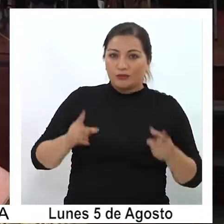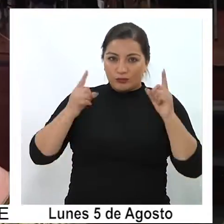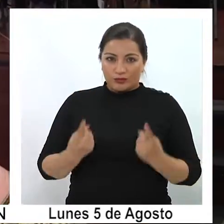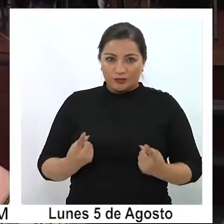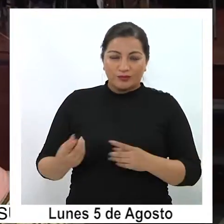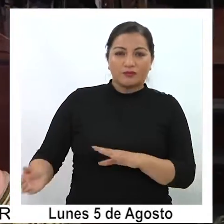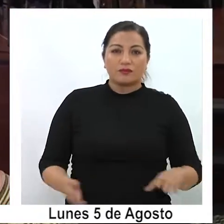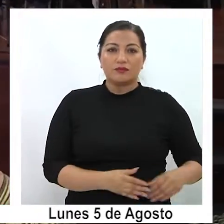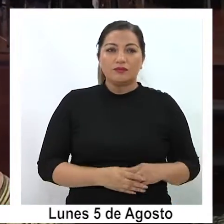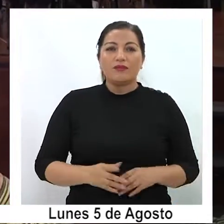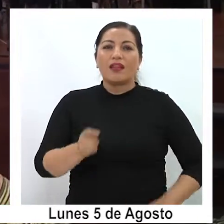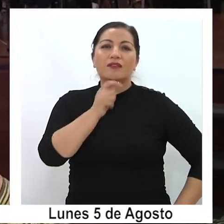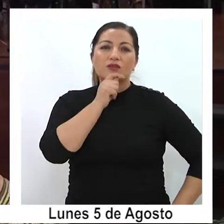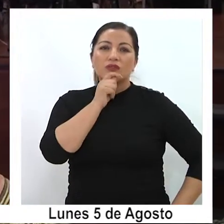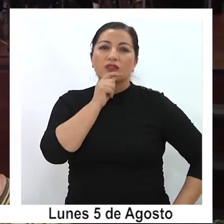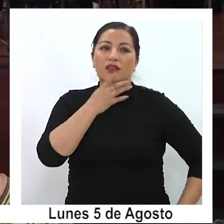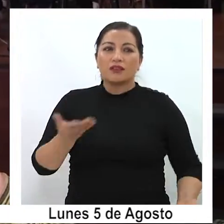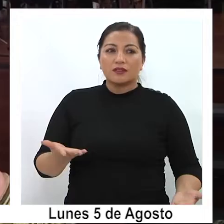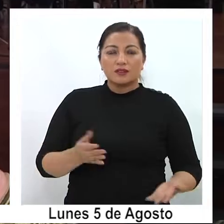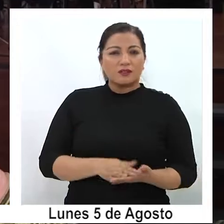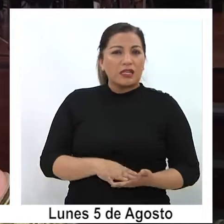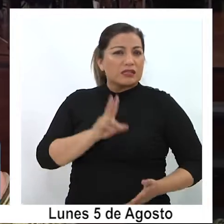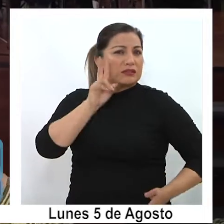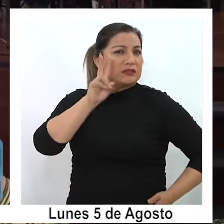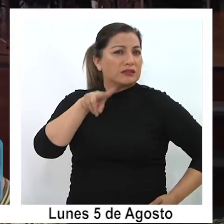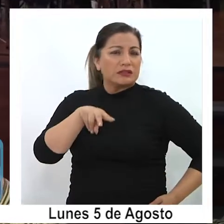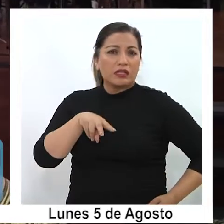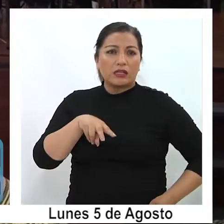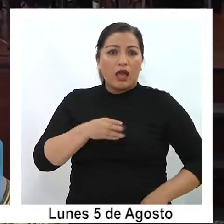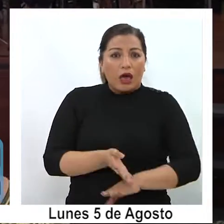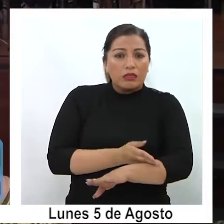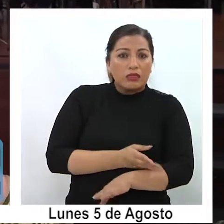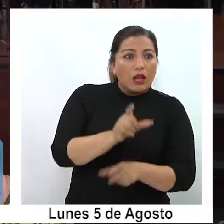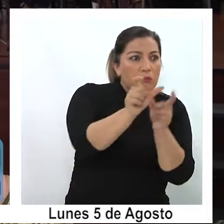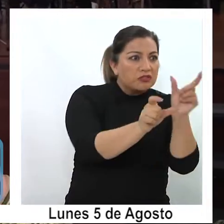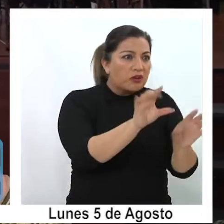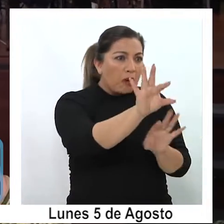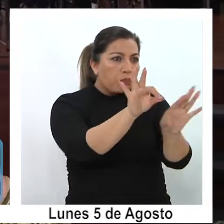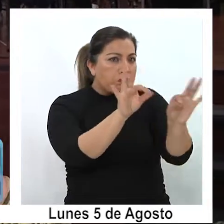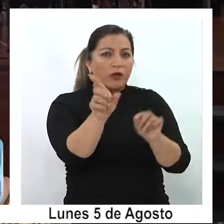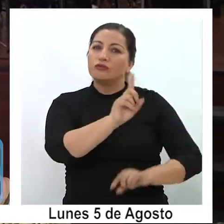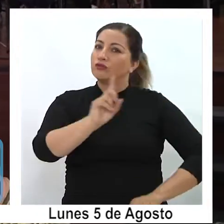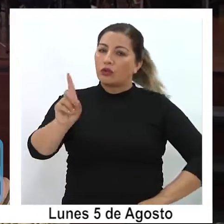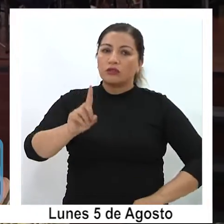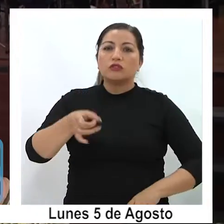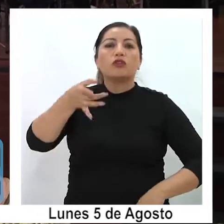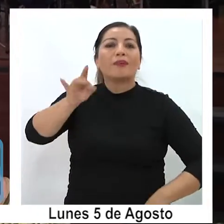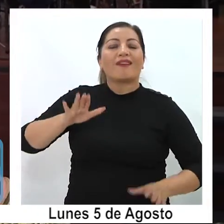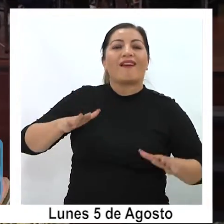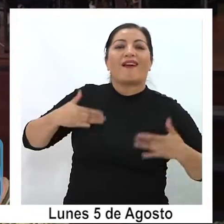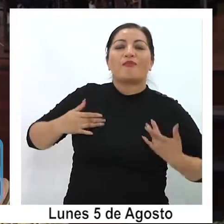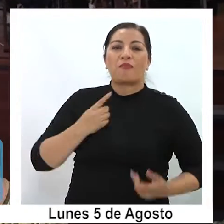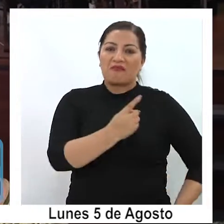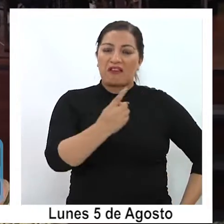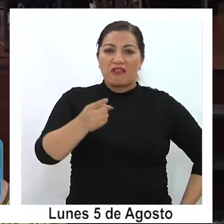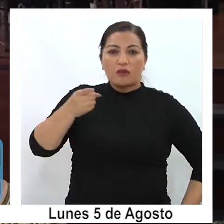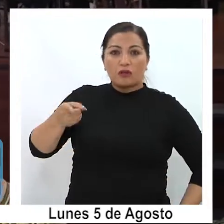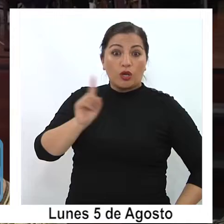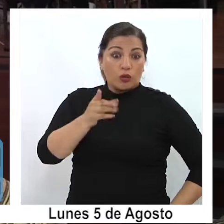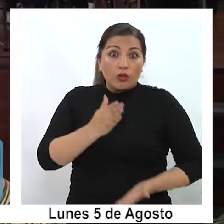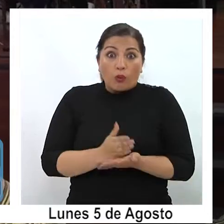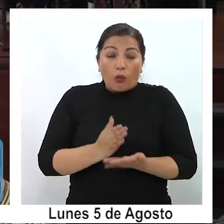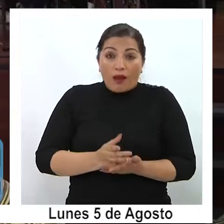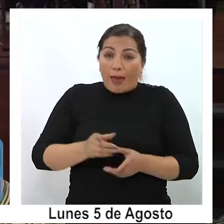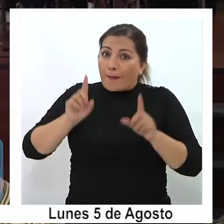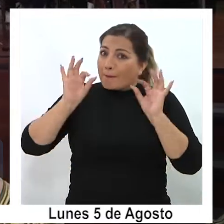Este es un taller que funciona sin ningún tipo de selección previa. Solamente las ganas que ellos tienen de tocar. Y tampoco es una escuela de música,